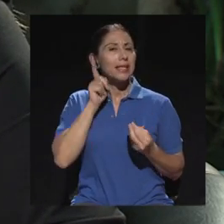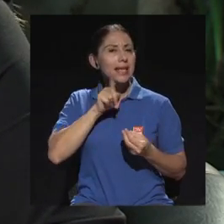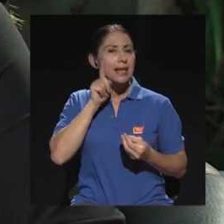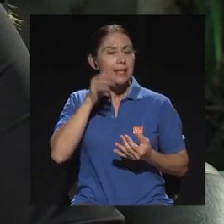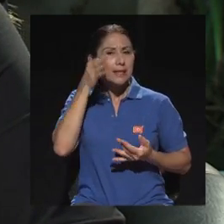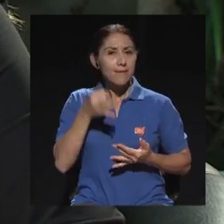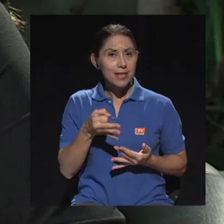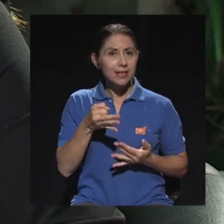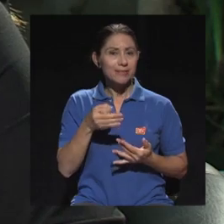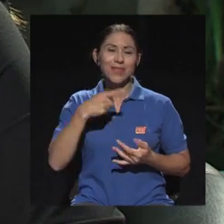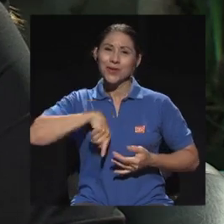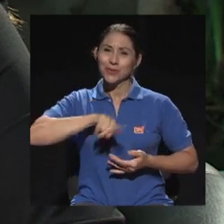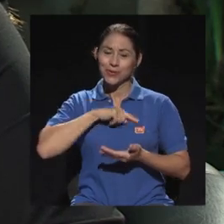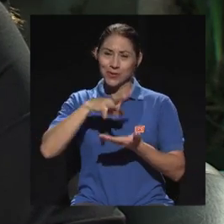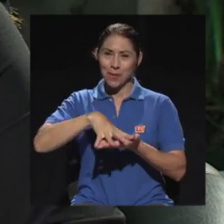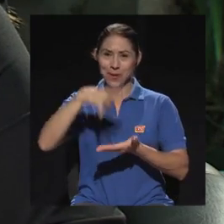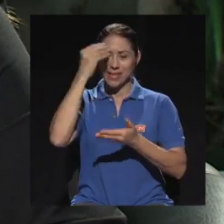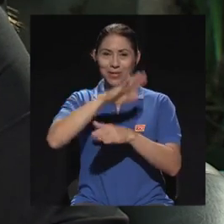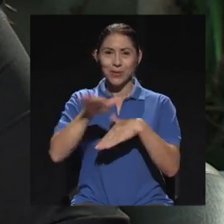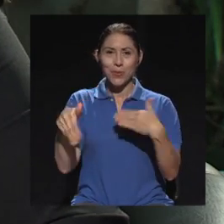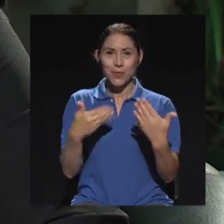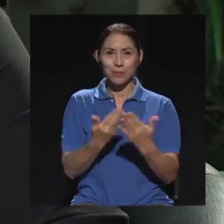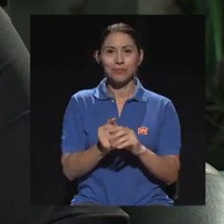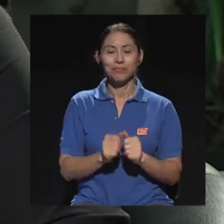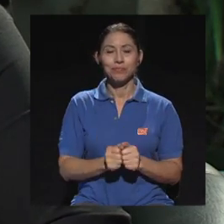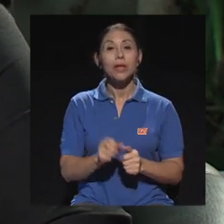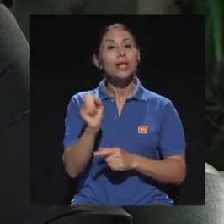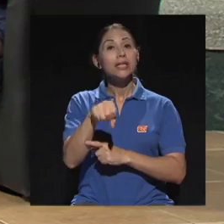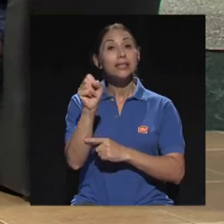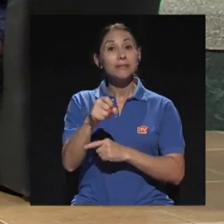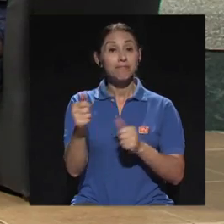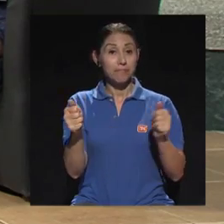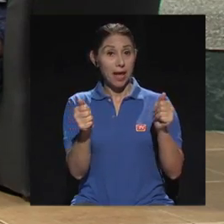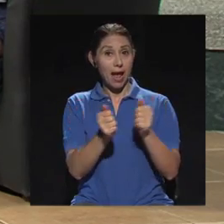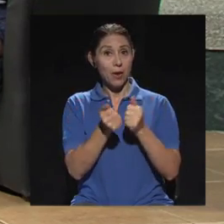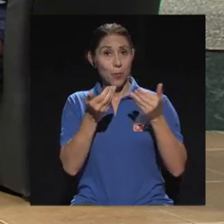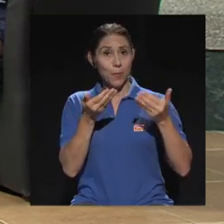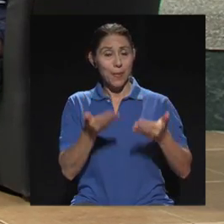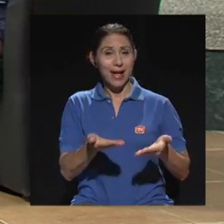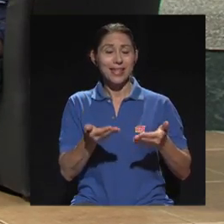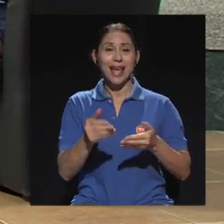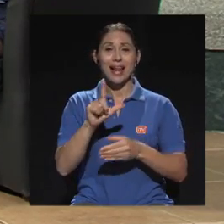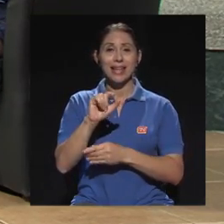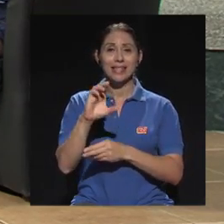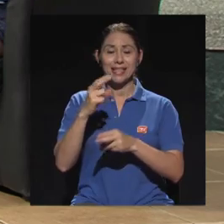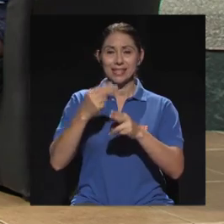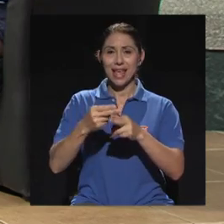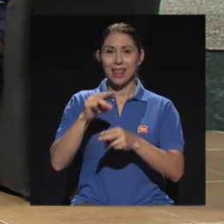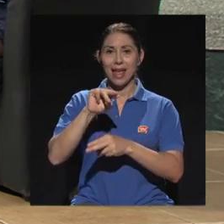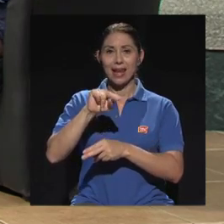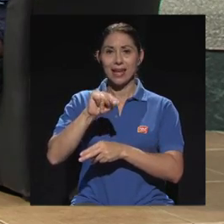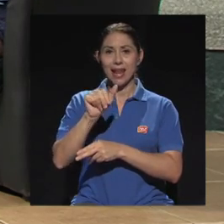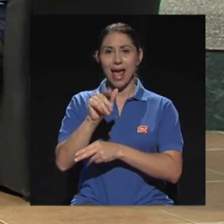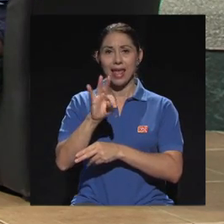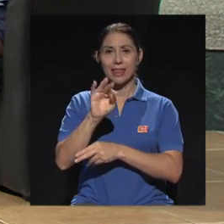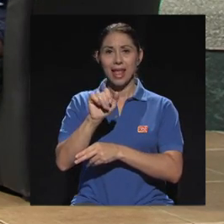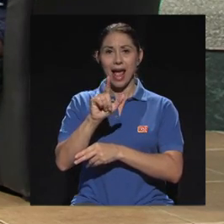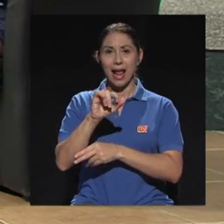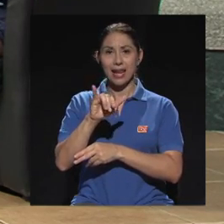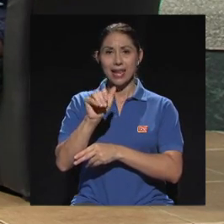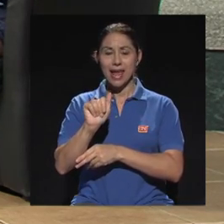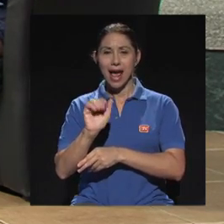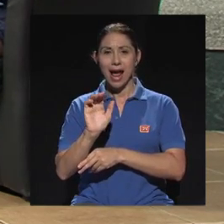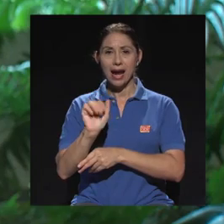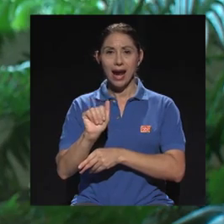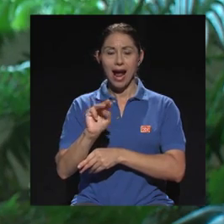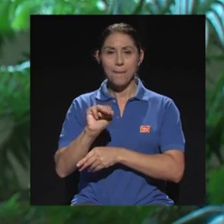de aprender nosotros y nosotras también. Sí, para esto nos acompaña el día de hoy la licenciada Natalia Camacho